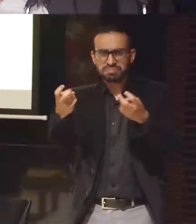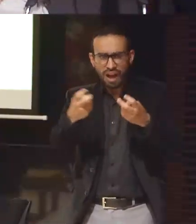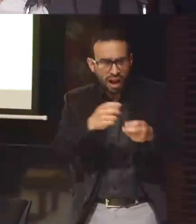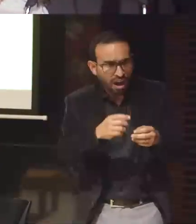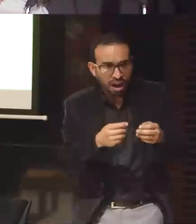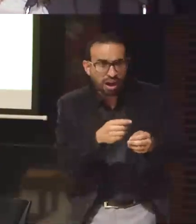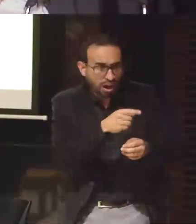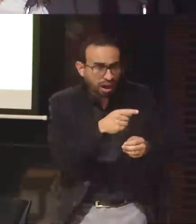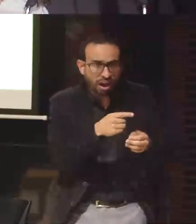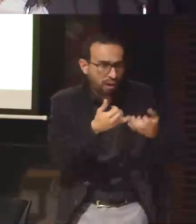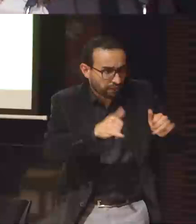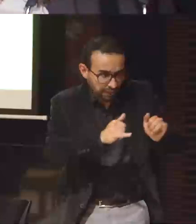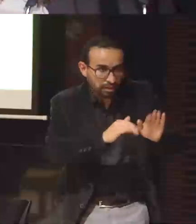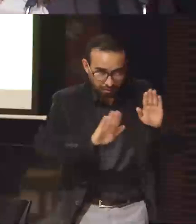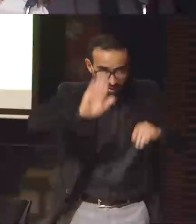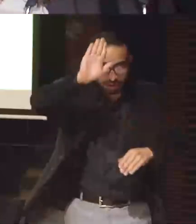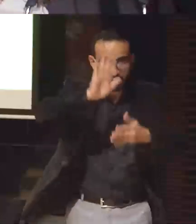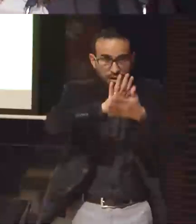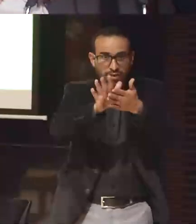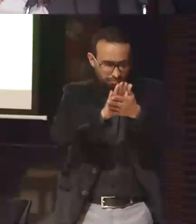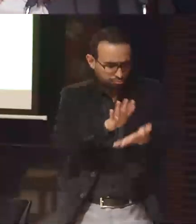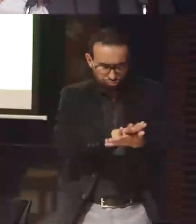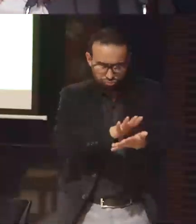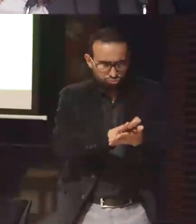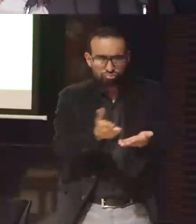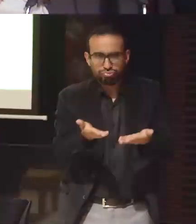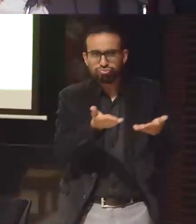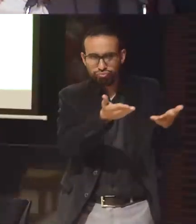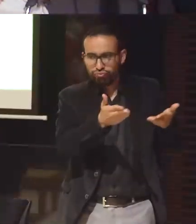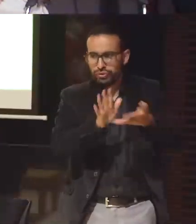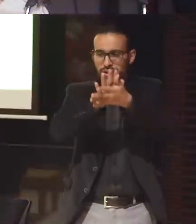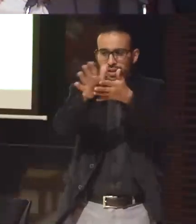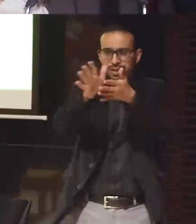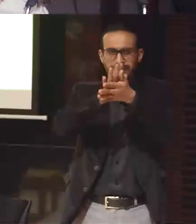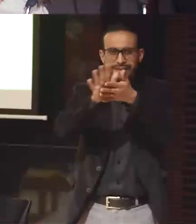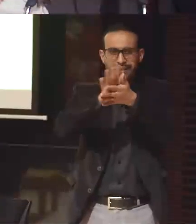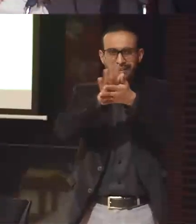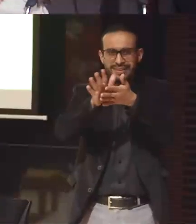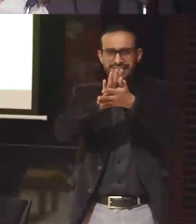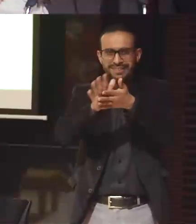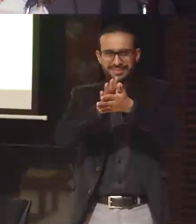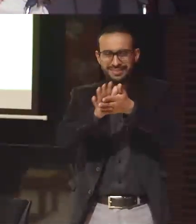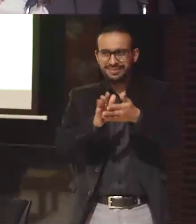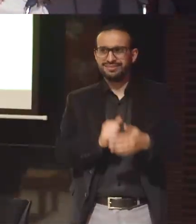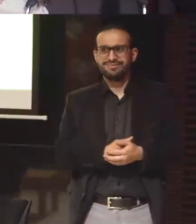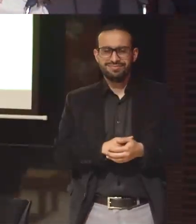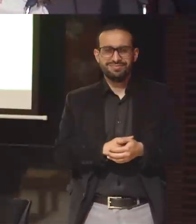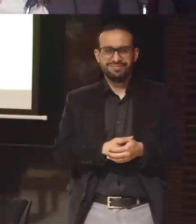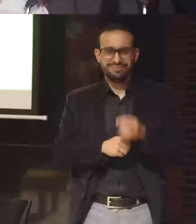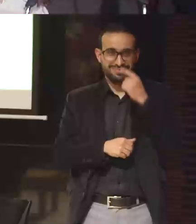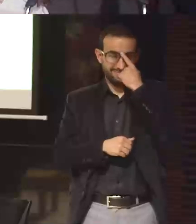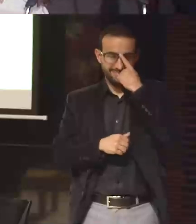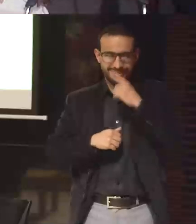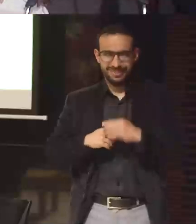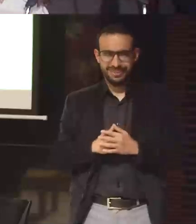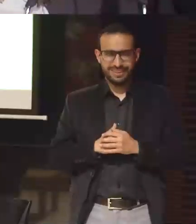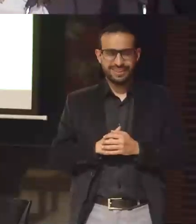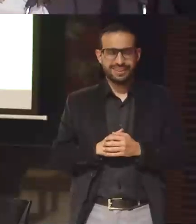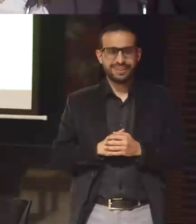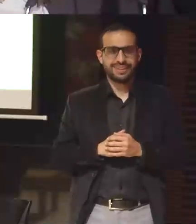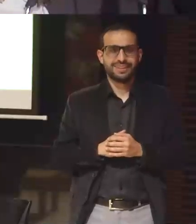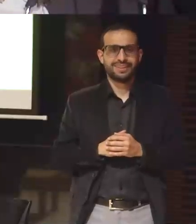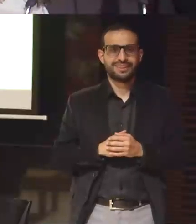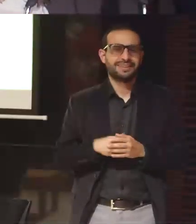mencionar algo antes de que quiero darle la palabra al público, pero por favor, Claudia. Sí,